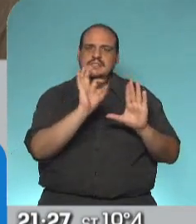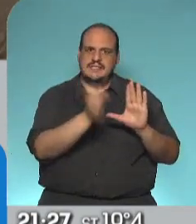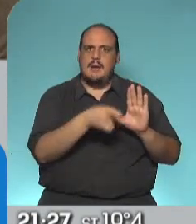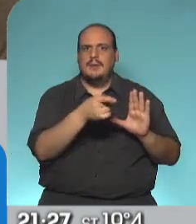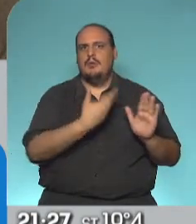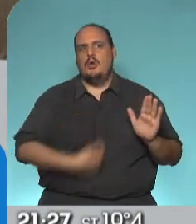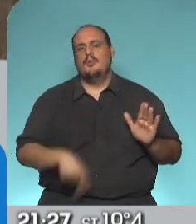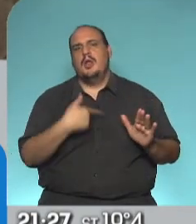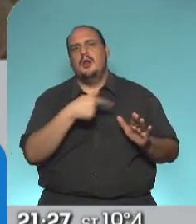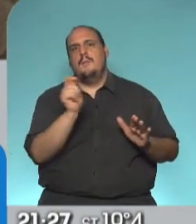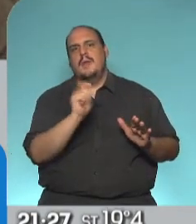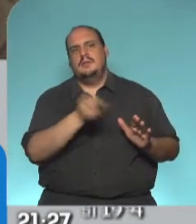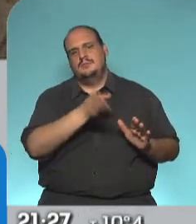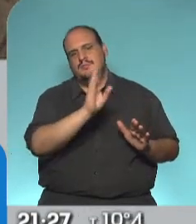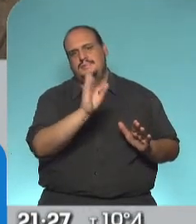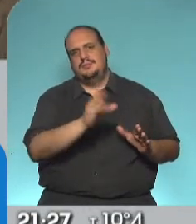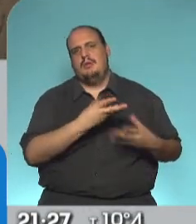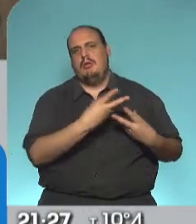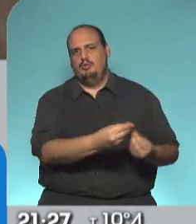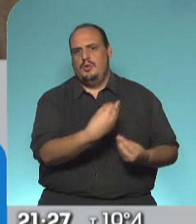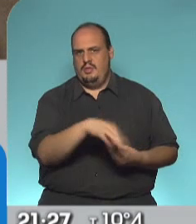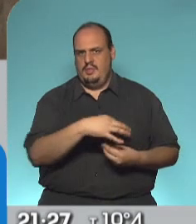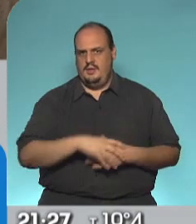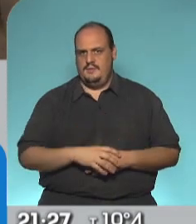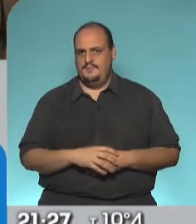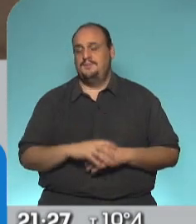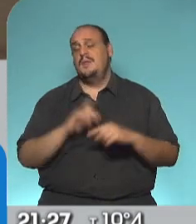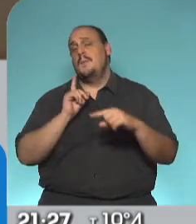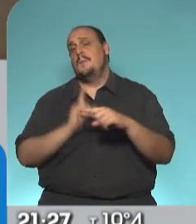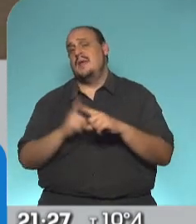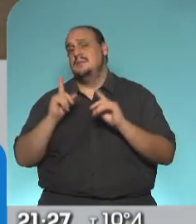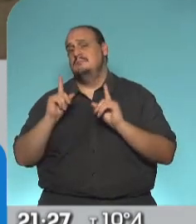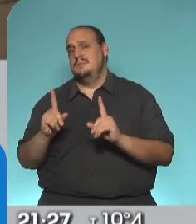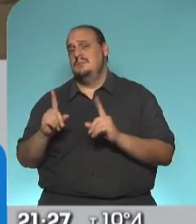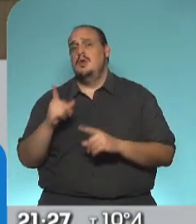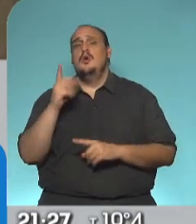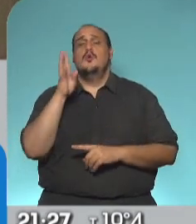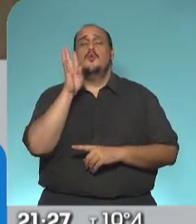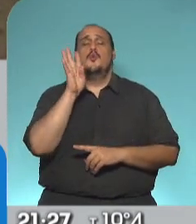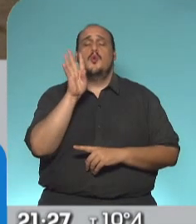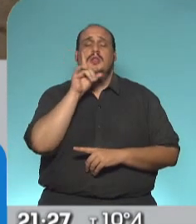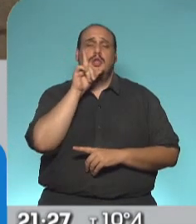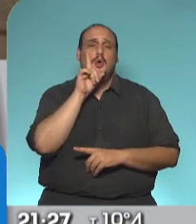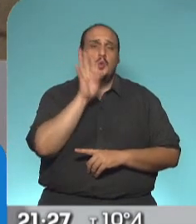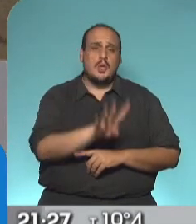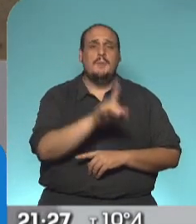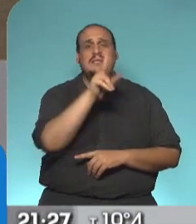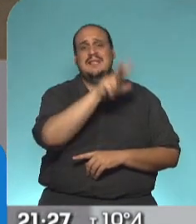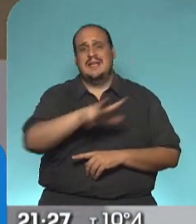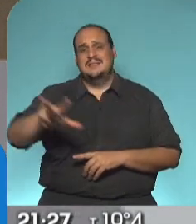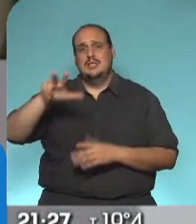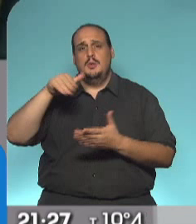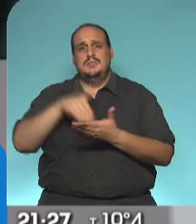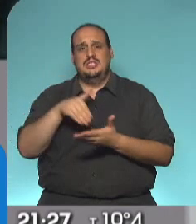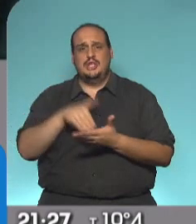estatal sumada a esta esta ayuda que comentaba ante su compañero de 4300 millones de pesos al sector porque lo